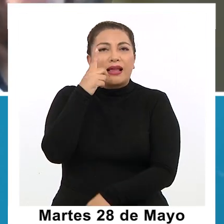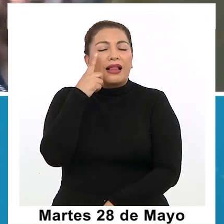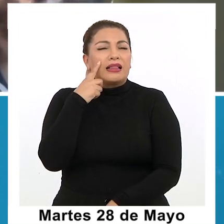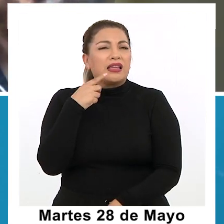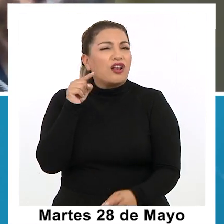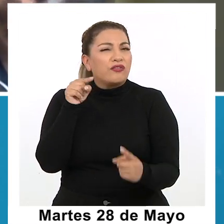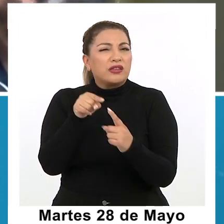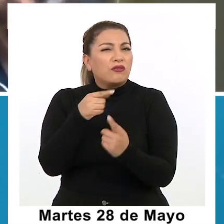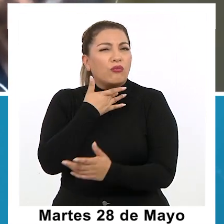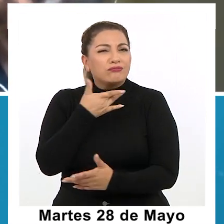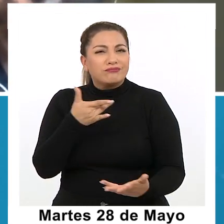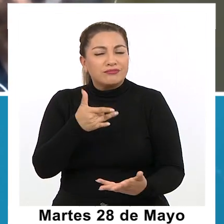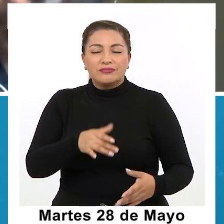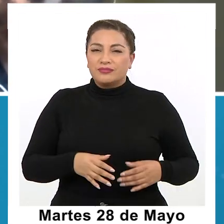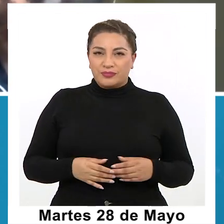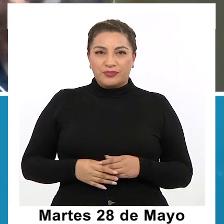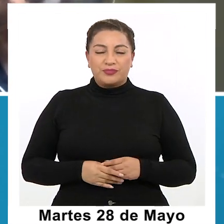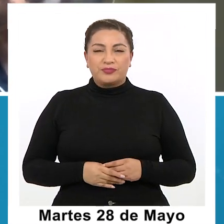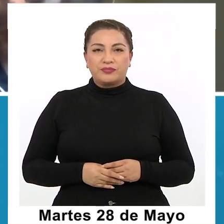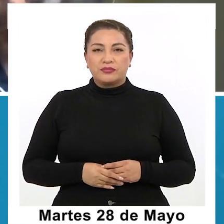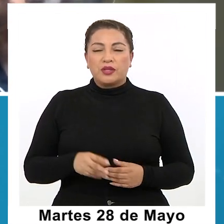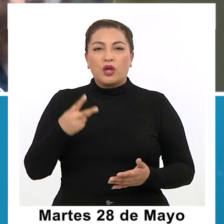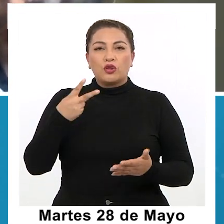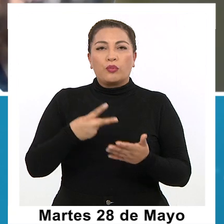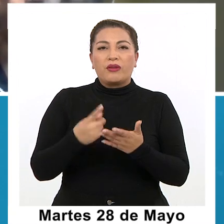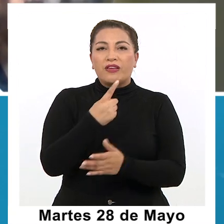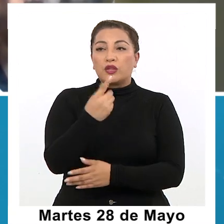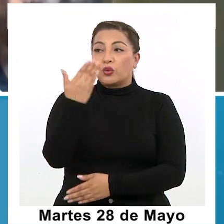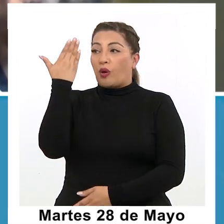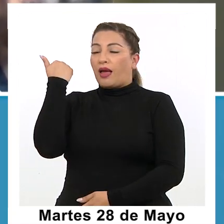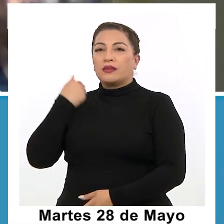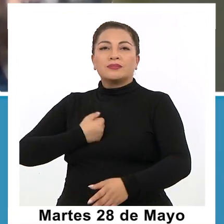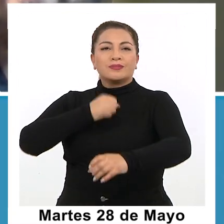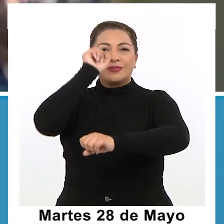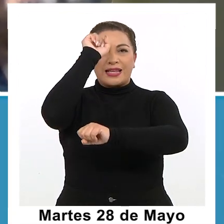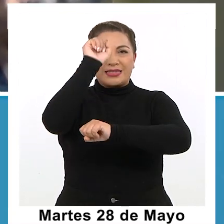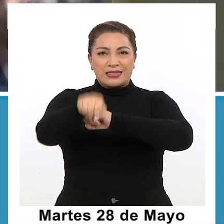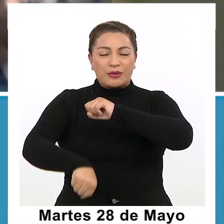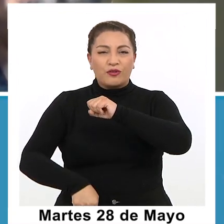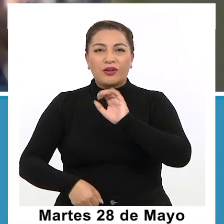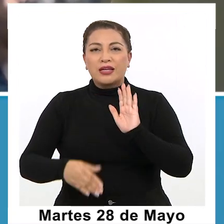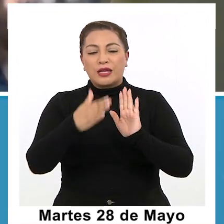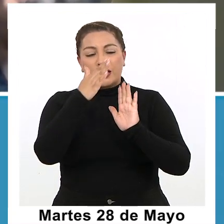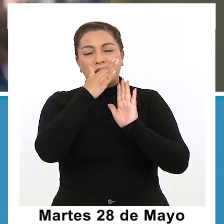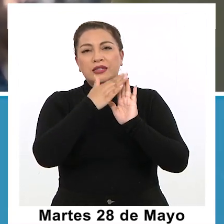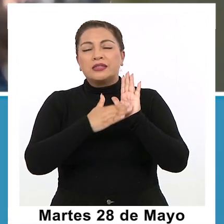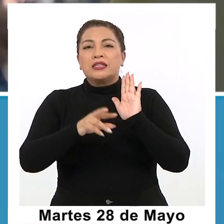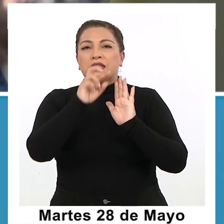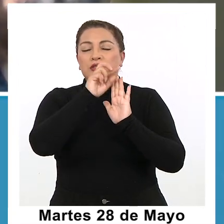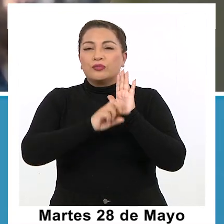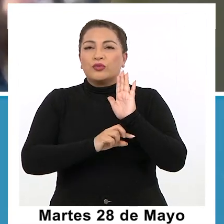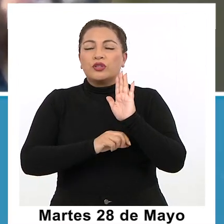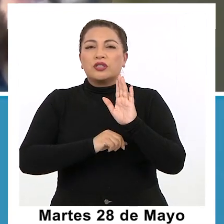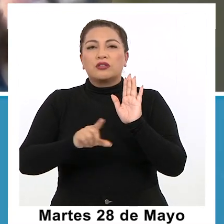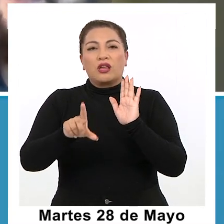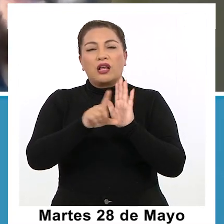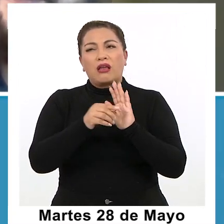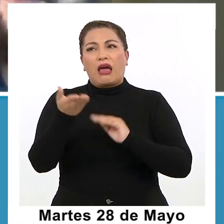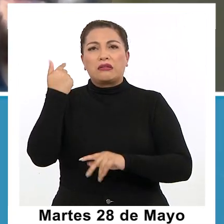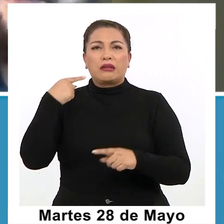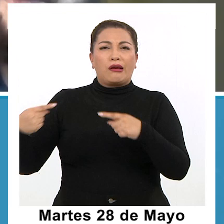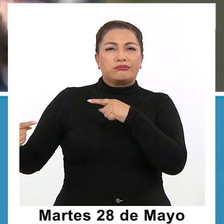es el objetivo. Bueno, en el 2021 se aprobó este proyecto de ley que llevaba algunos años